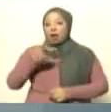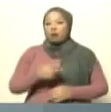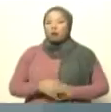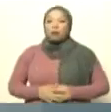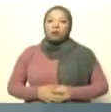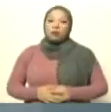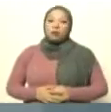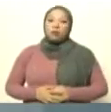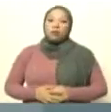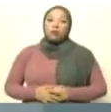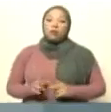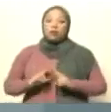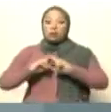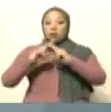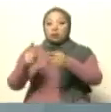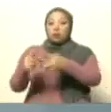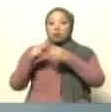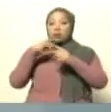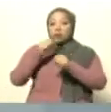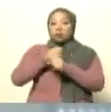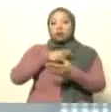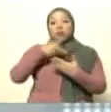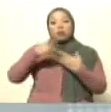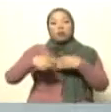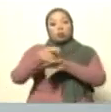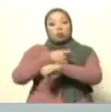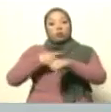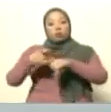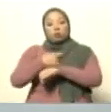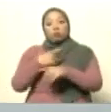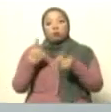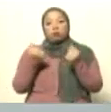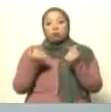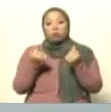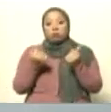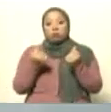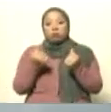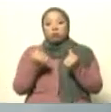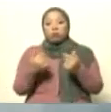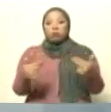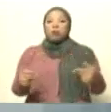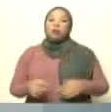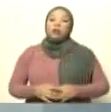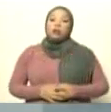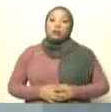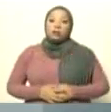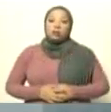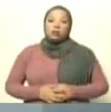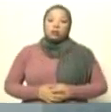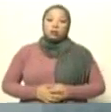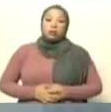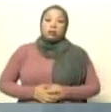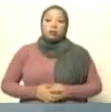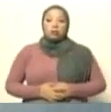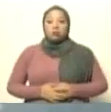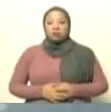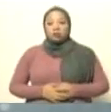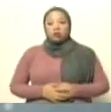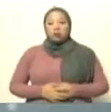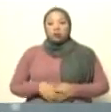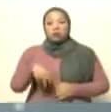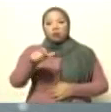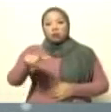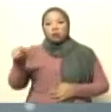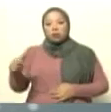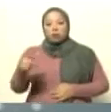le entregamos al gobierno del palacio a las 3 de la mañana. Llegó, pues, formalmente, pues, la entrega, el regreso